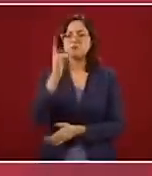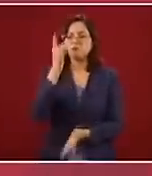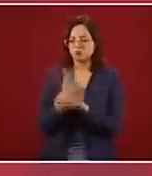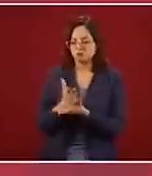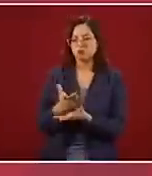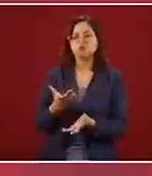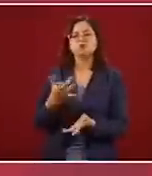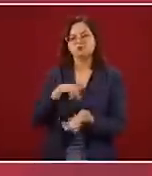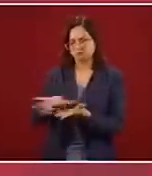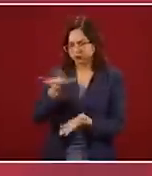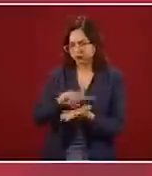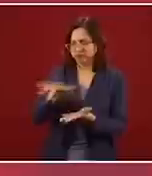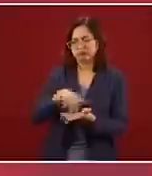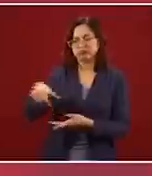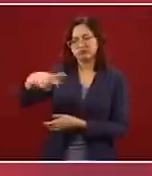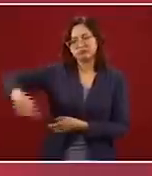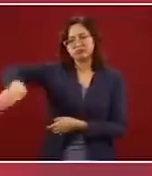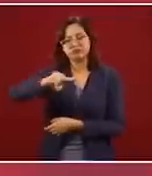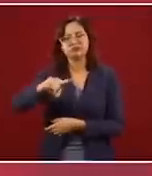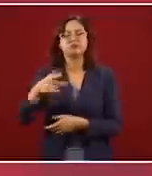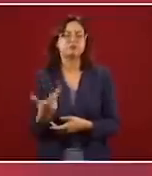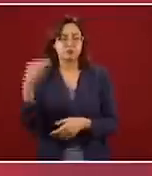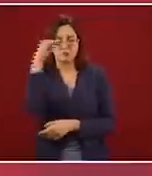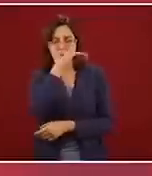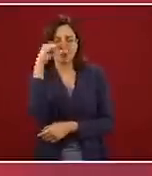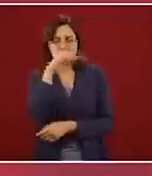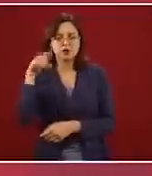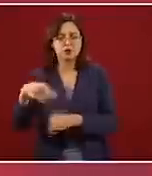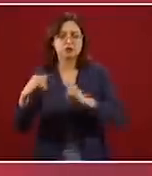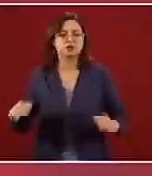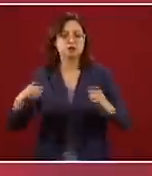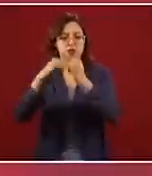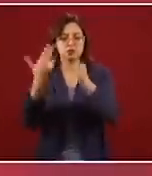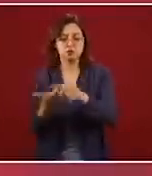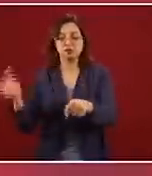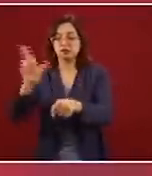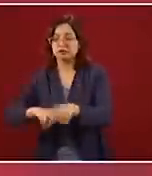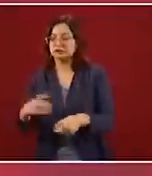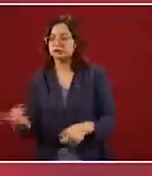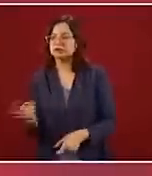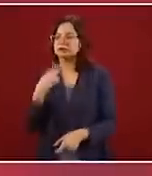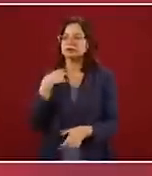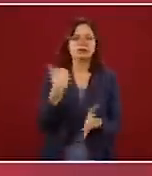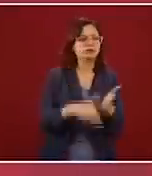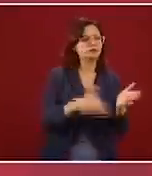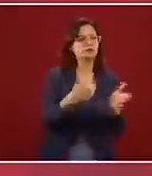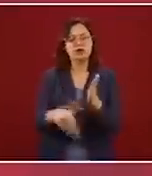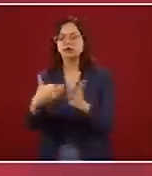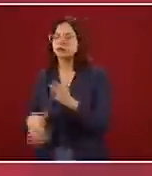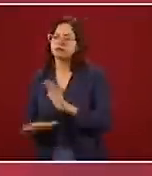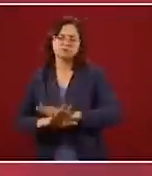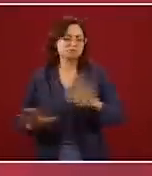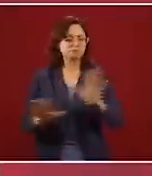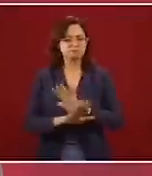el financiamiento necesario para que los hospitales, estos institutos, no sufran carencia, que ese es un miedo que originalmente